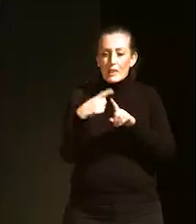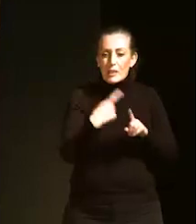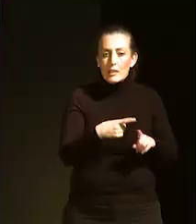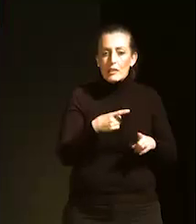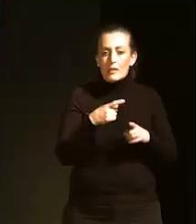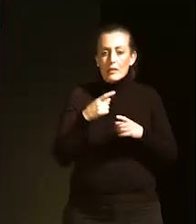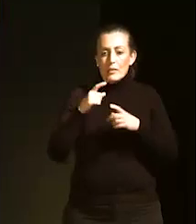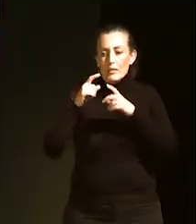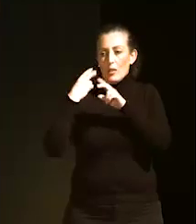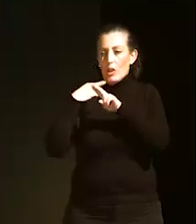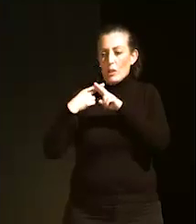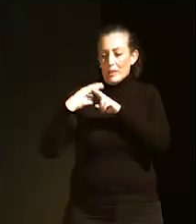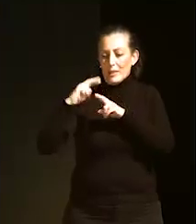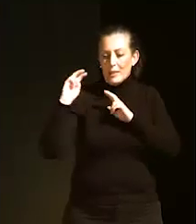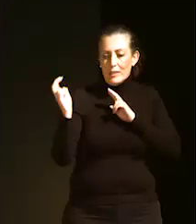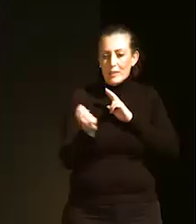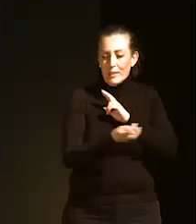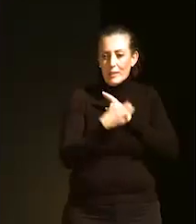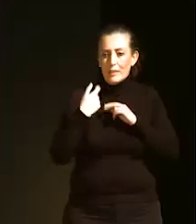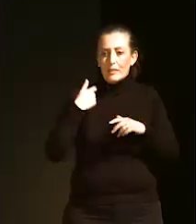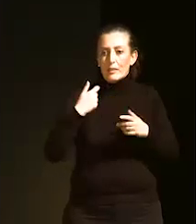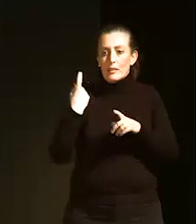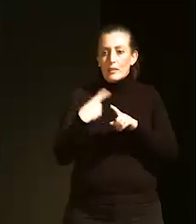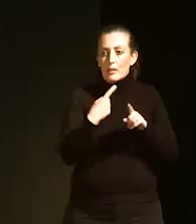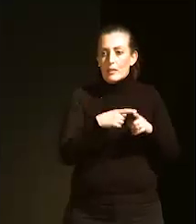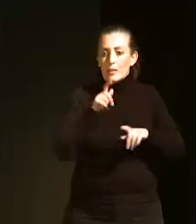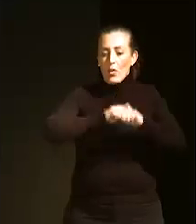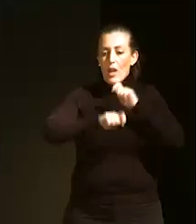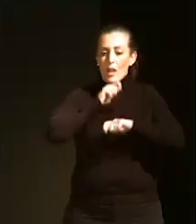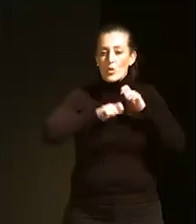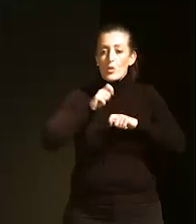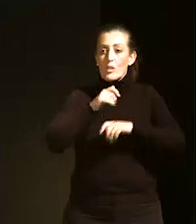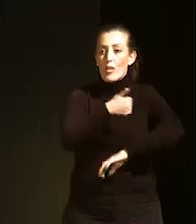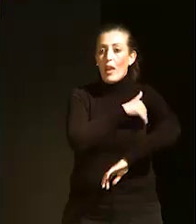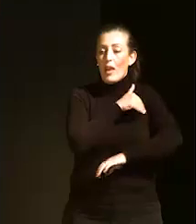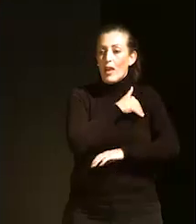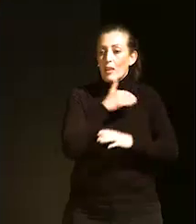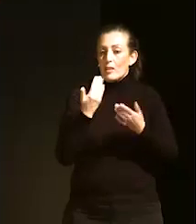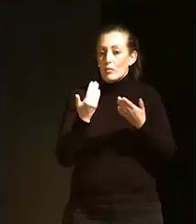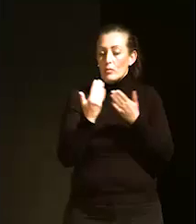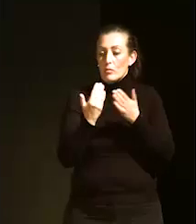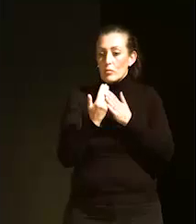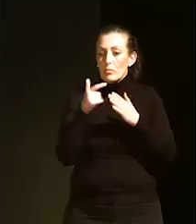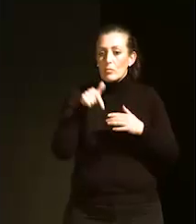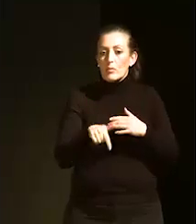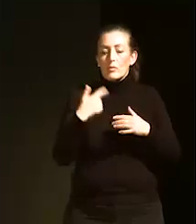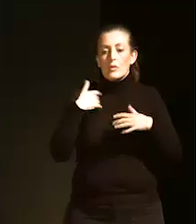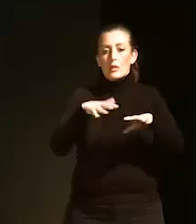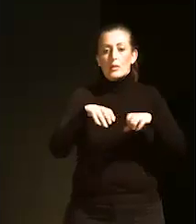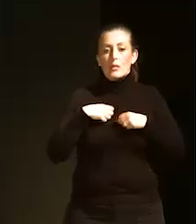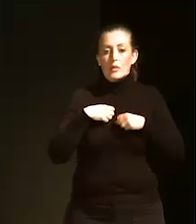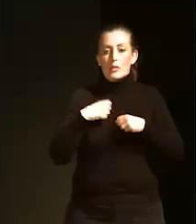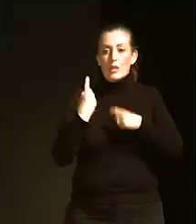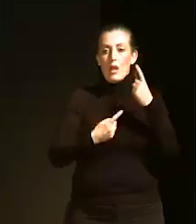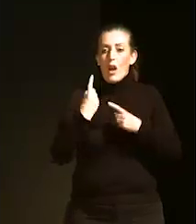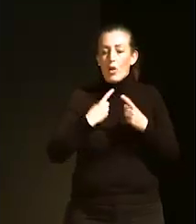sandra cínico una lenin a fernández liderando la asociación de estudiantes universitarios que había sido tomada por fuerzas